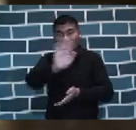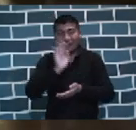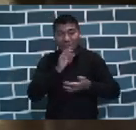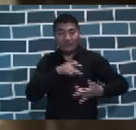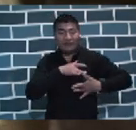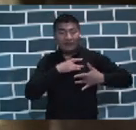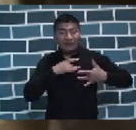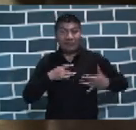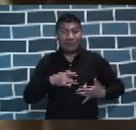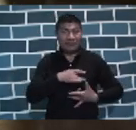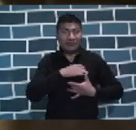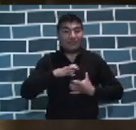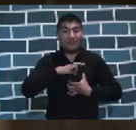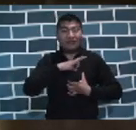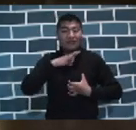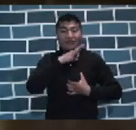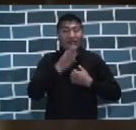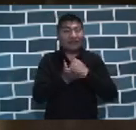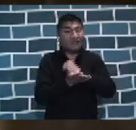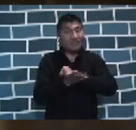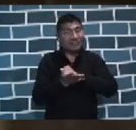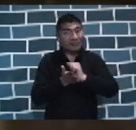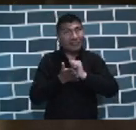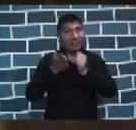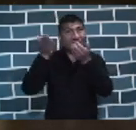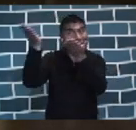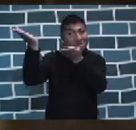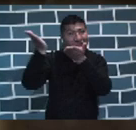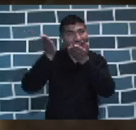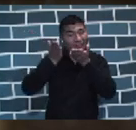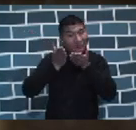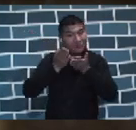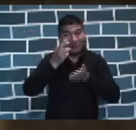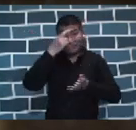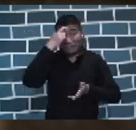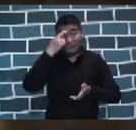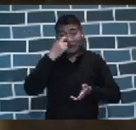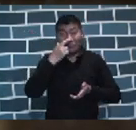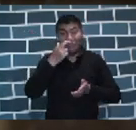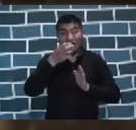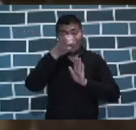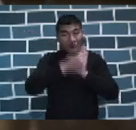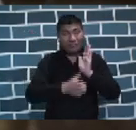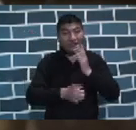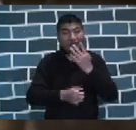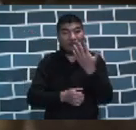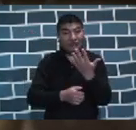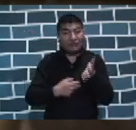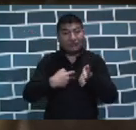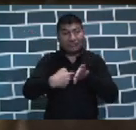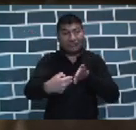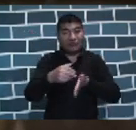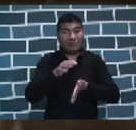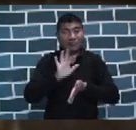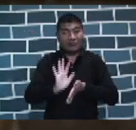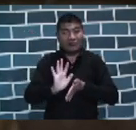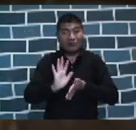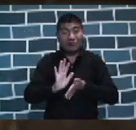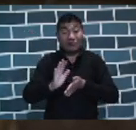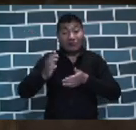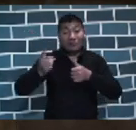por el espíritu santo que se nos ha dado romanos 55 los